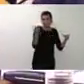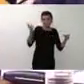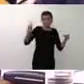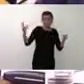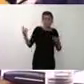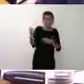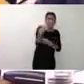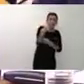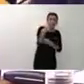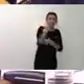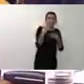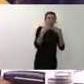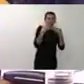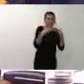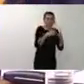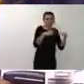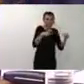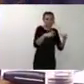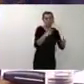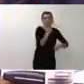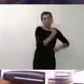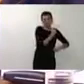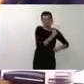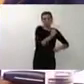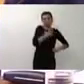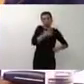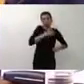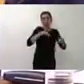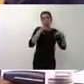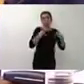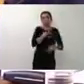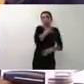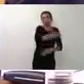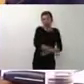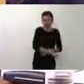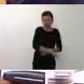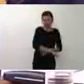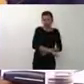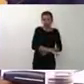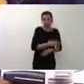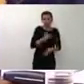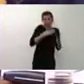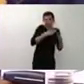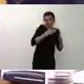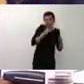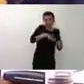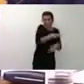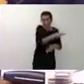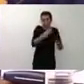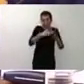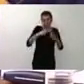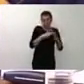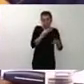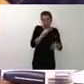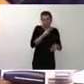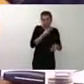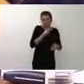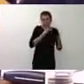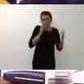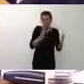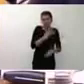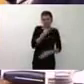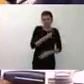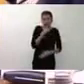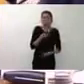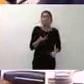navidades en nuestra casa y en muchas casas de Vallehermoso, gracias a Venezuela. Mucho antes del